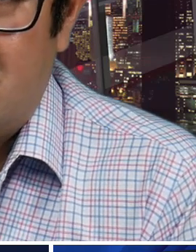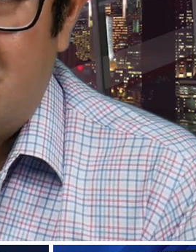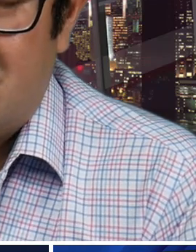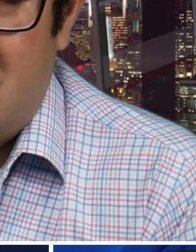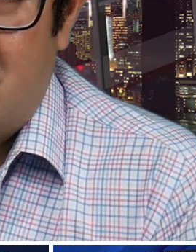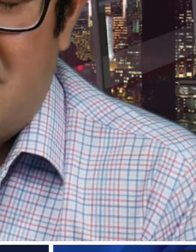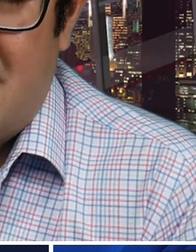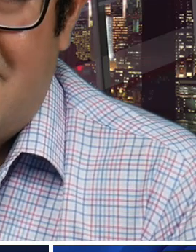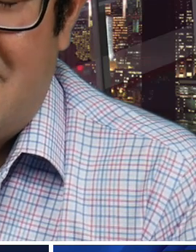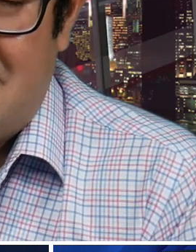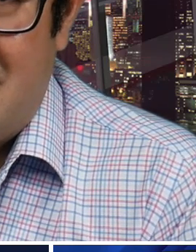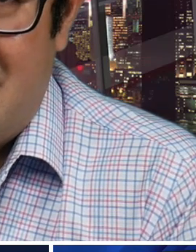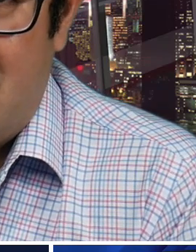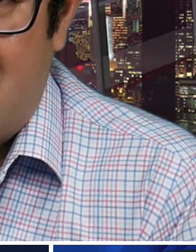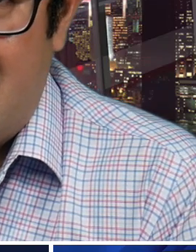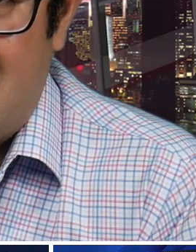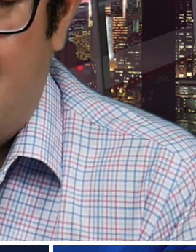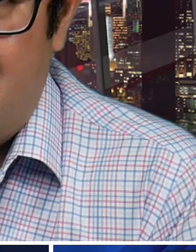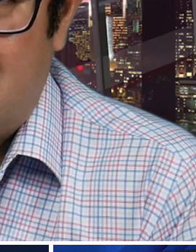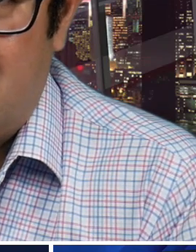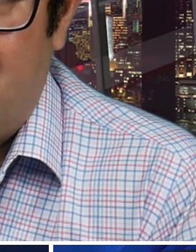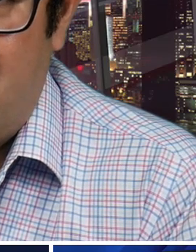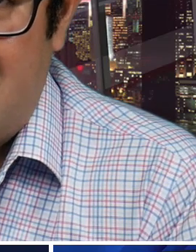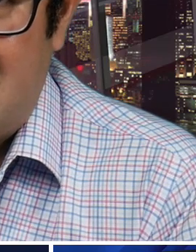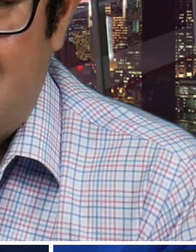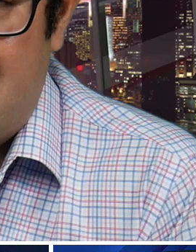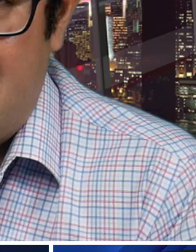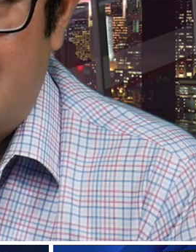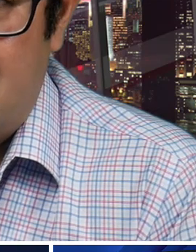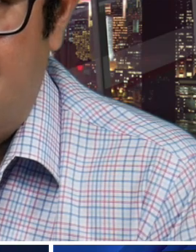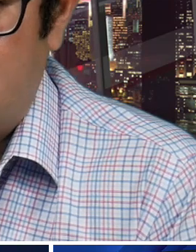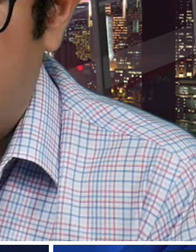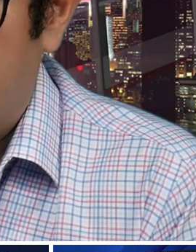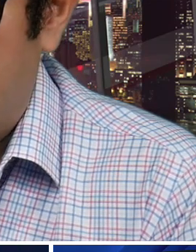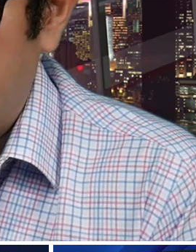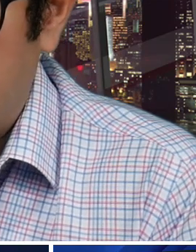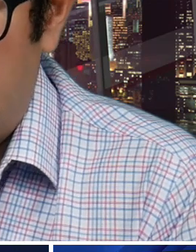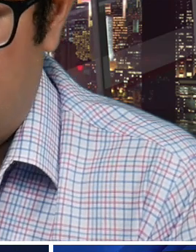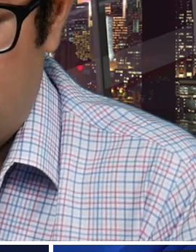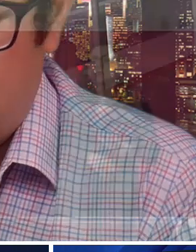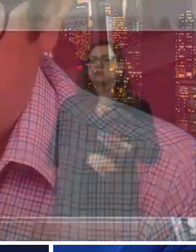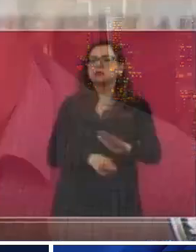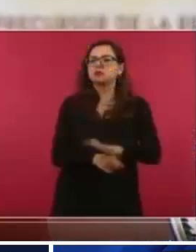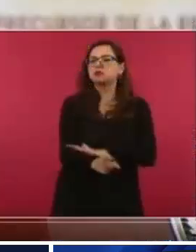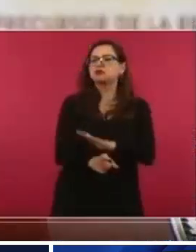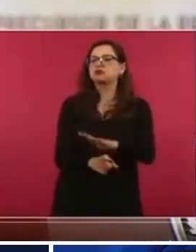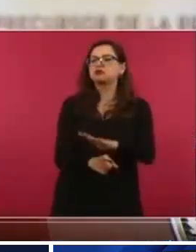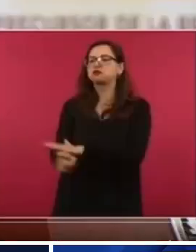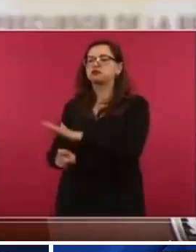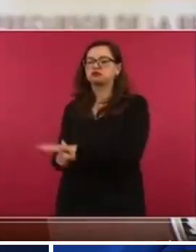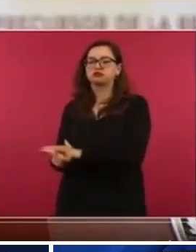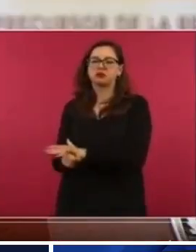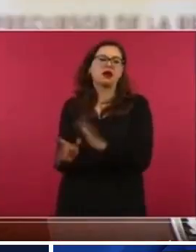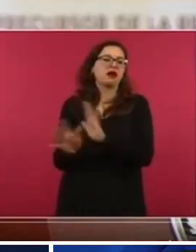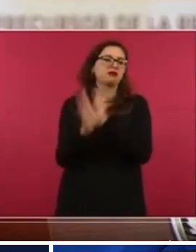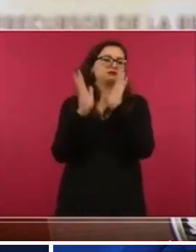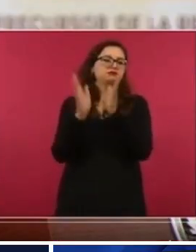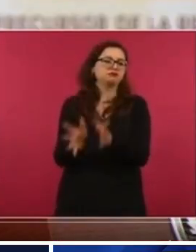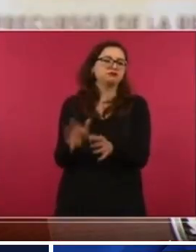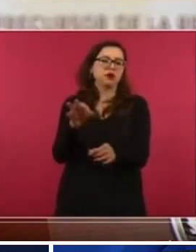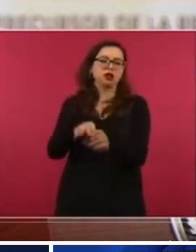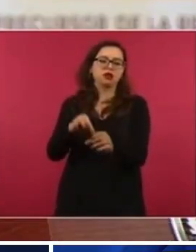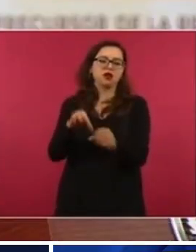dato. Sean lo que sea gente decente y lo que hay en Tamaulipas son fuertes y verdaderas mafias. Vamos a escucharlo. Pero